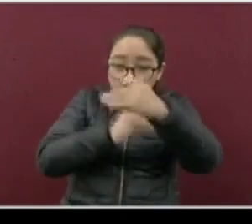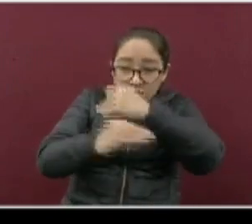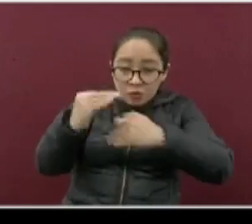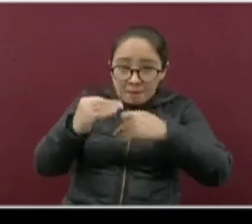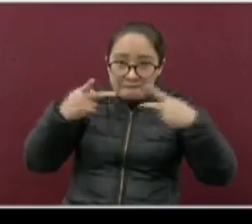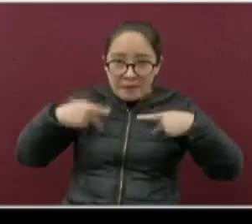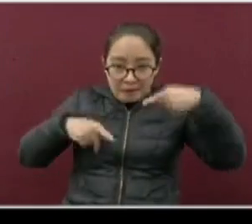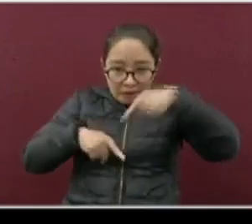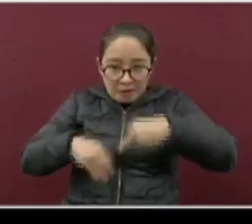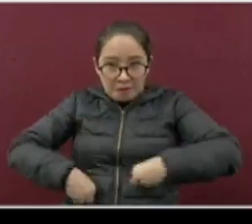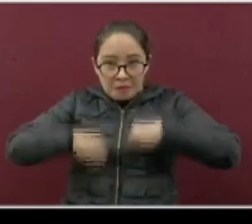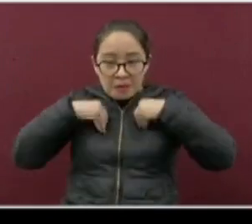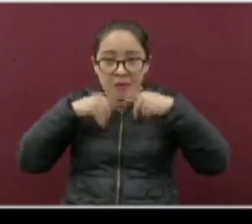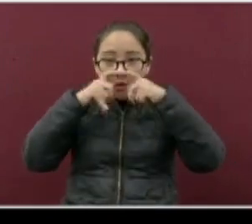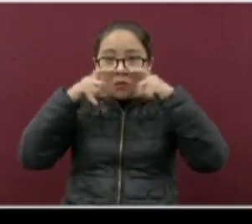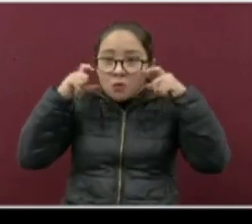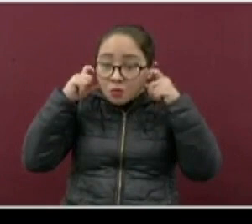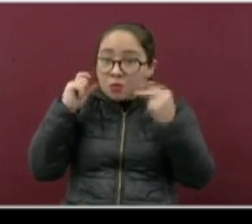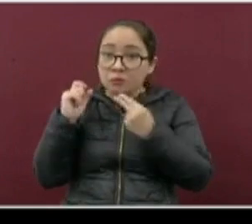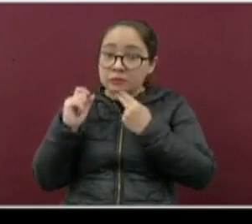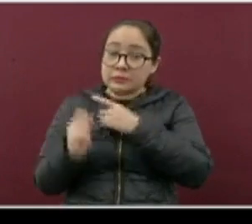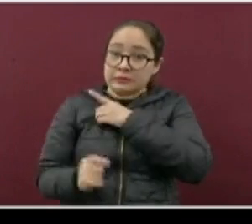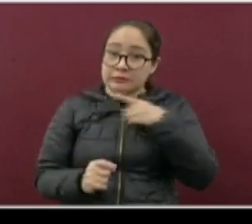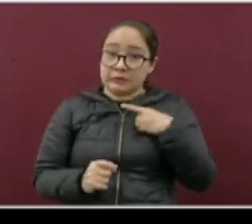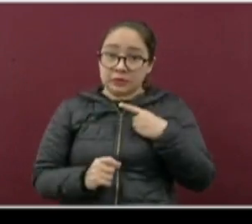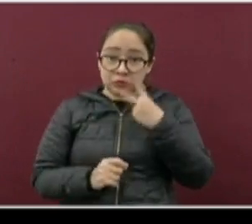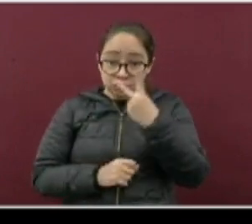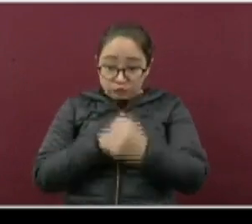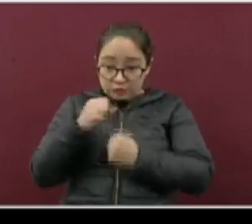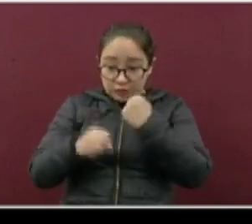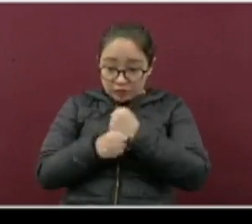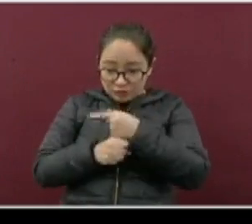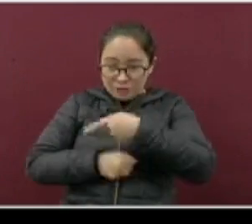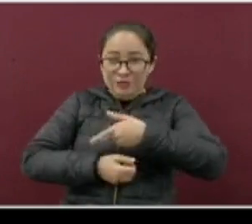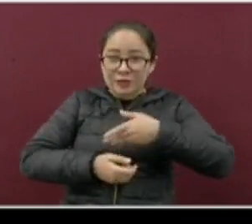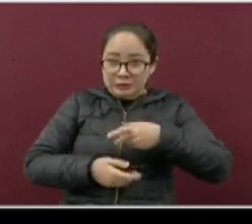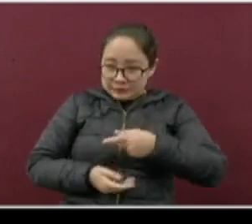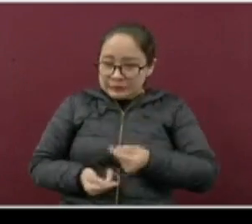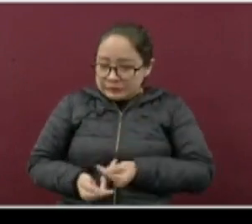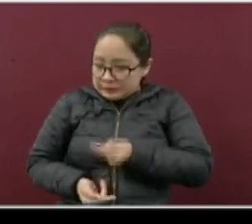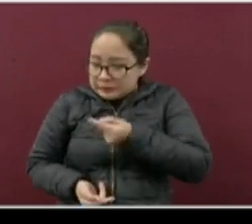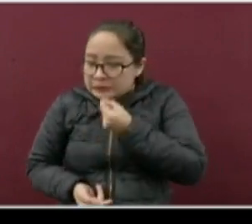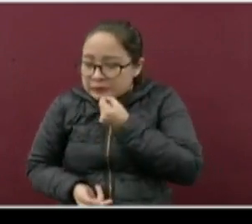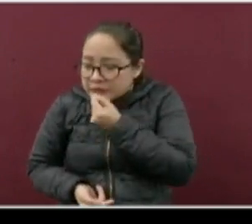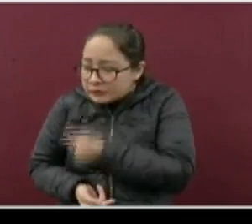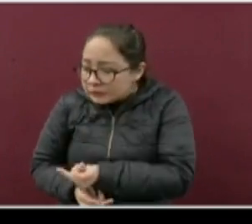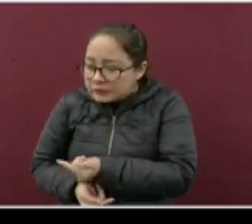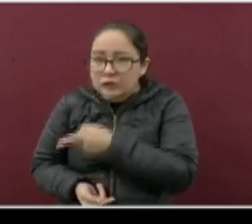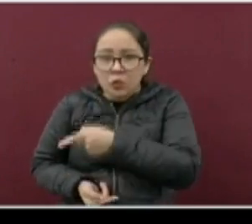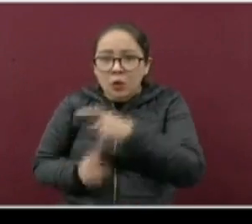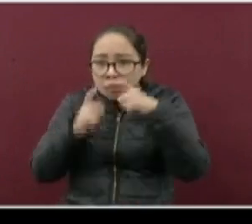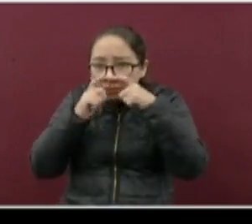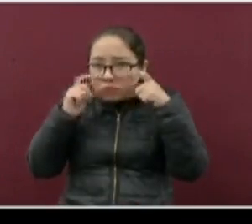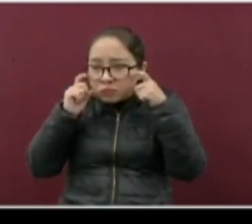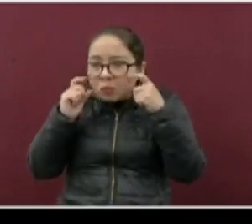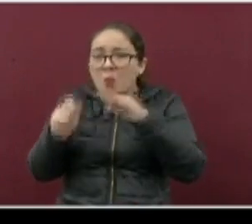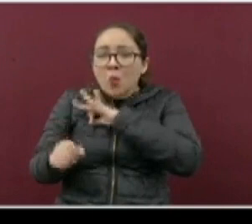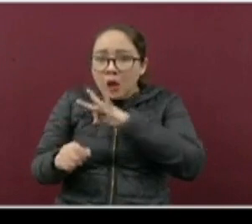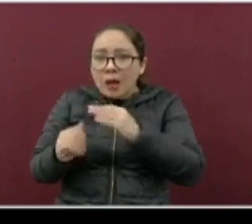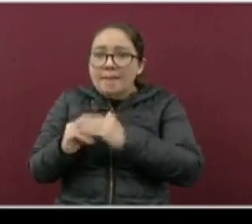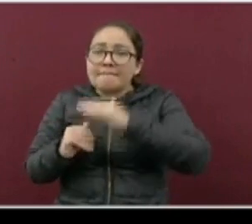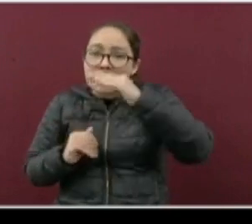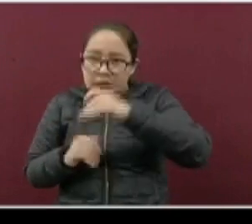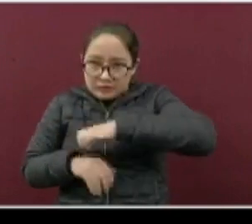Si su hijo o hija es mayor de 2 años, póngale un cubrebocas de forma correcta y segura. Al toser